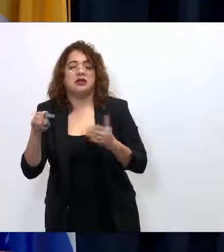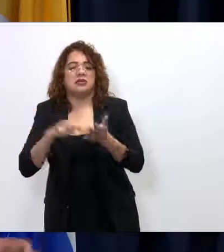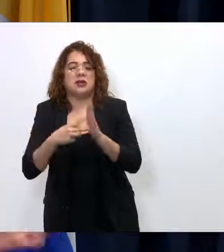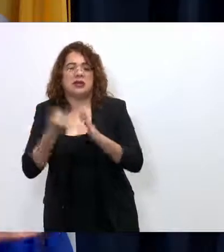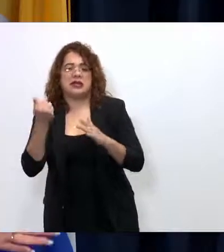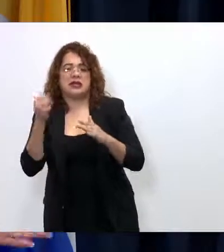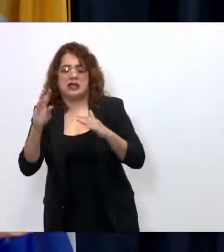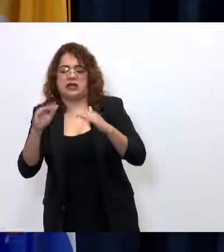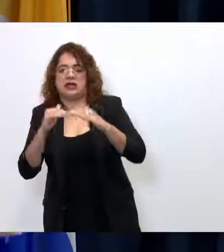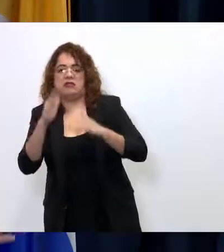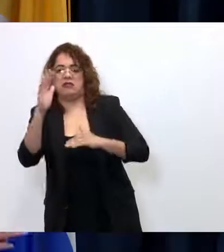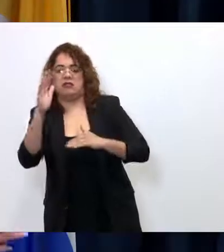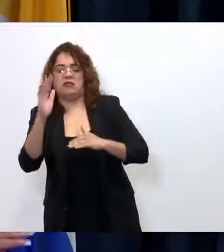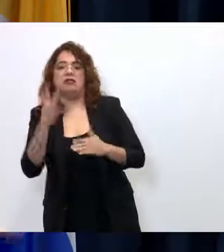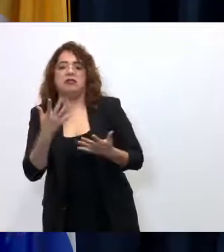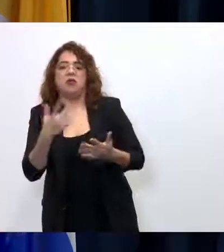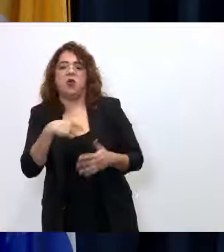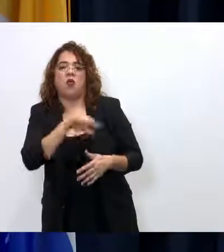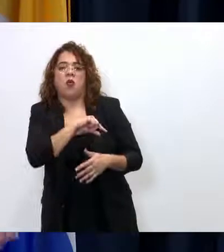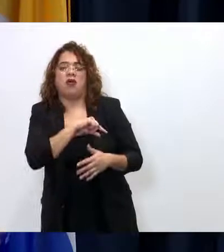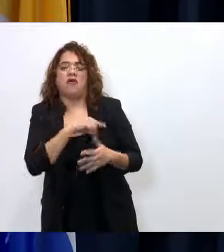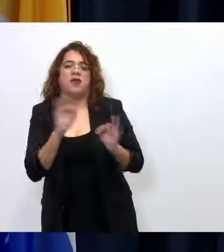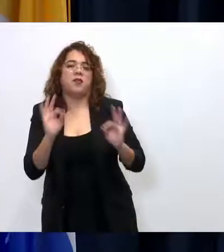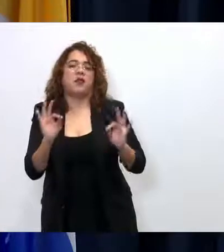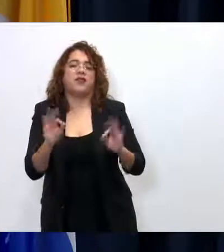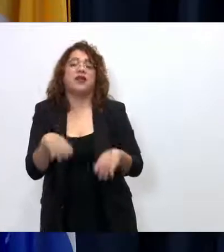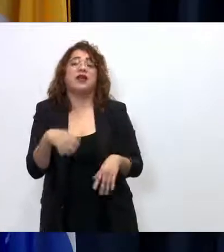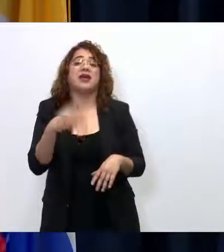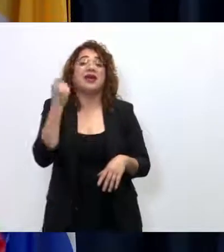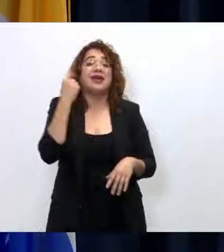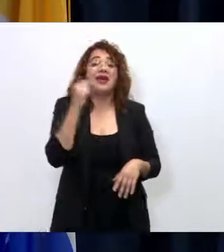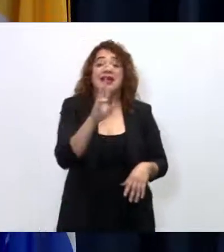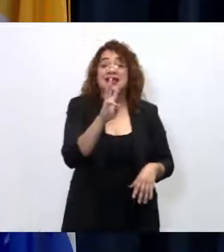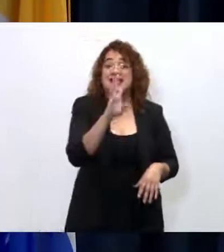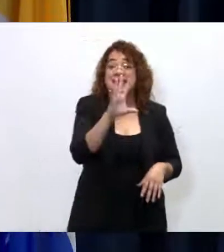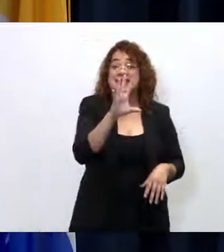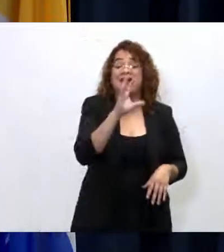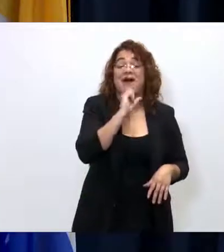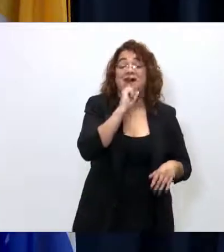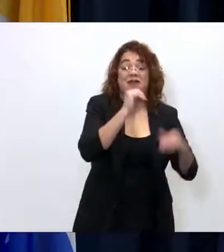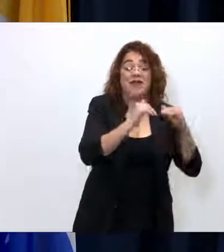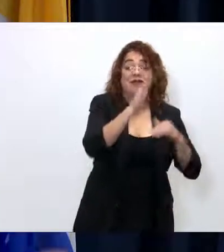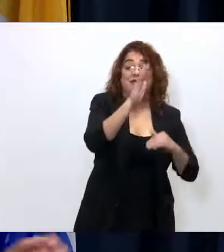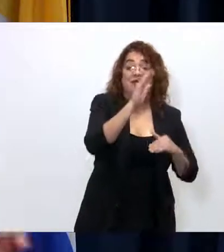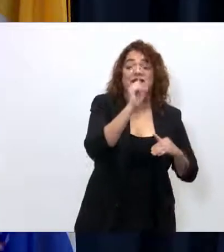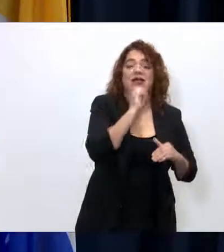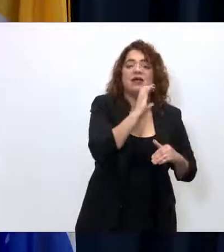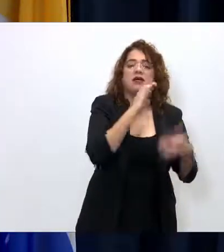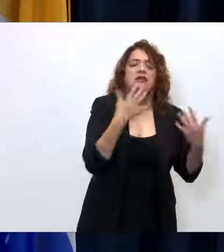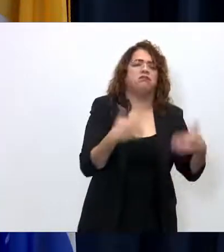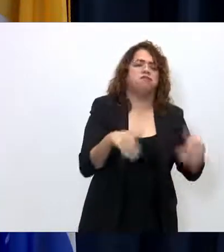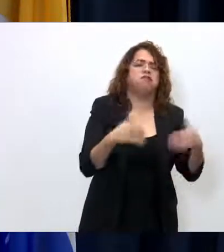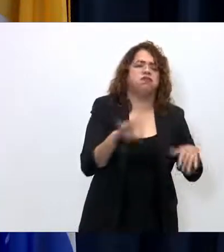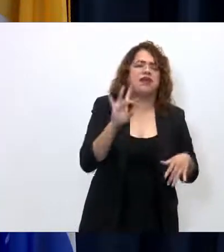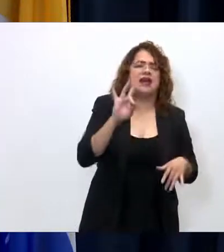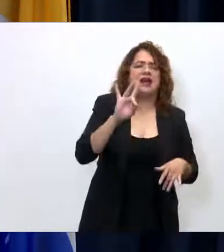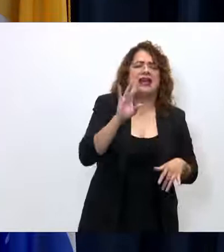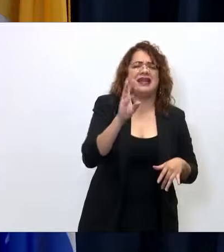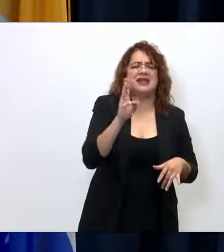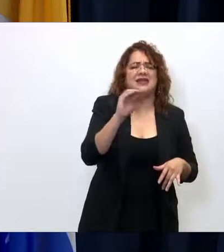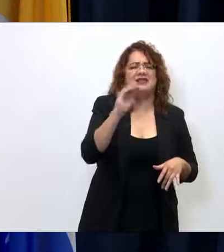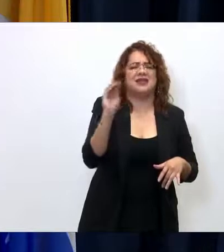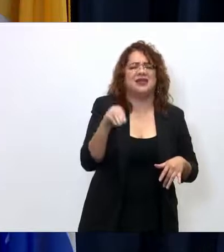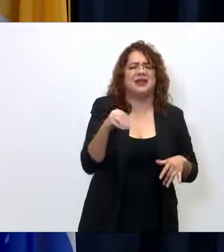vacunados. Y de los residentes de 65 o mayor, esos adultos mayores, el 86% de